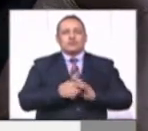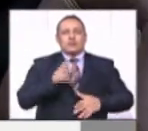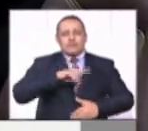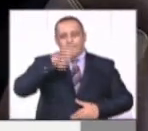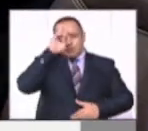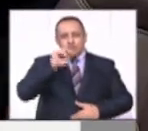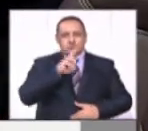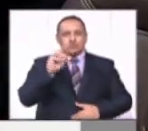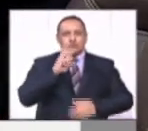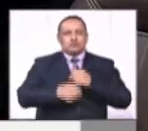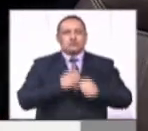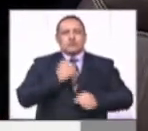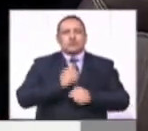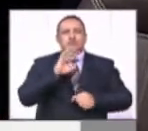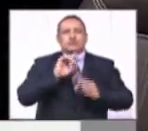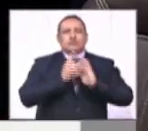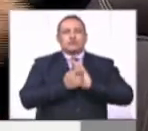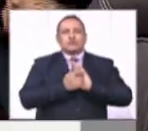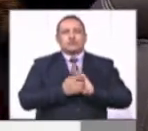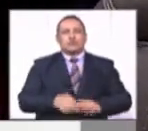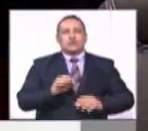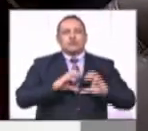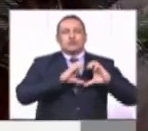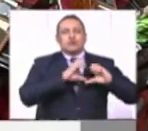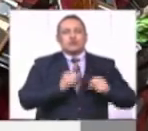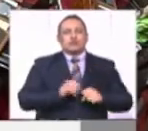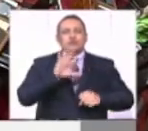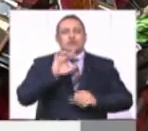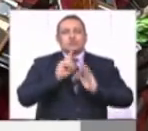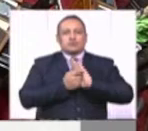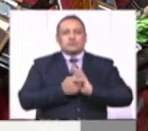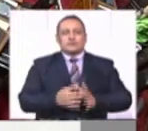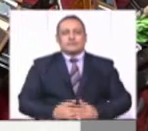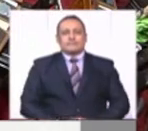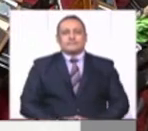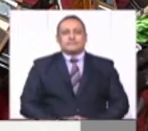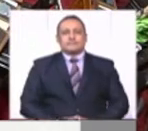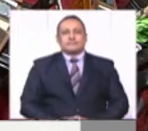Bicentenario 5 minutos somos Perú 5 minutos